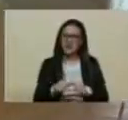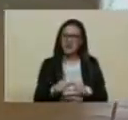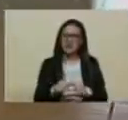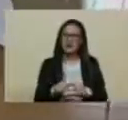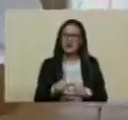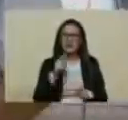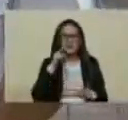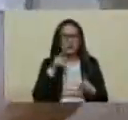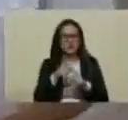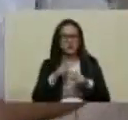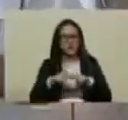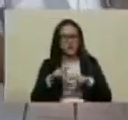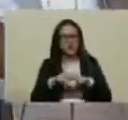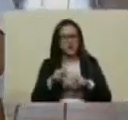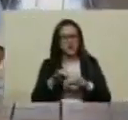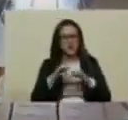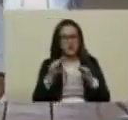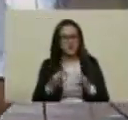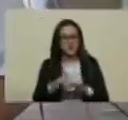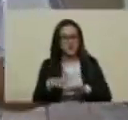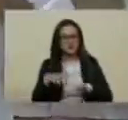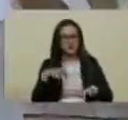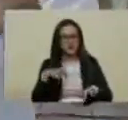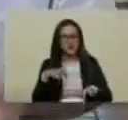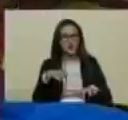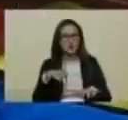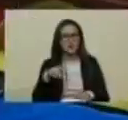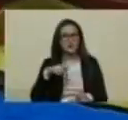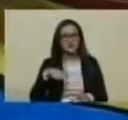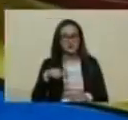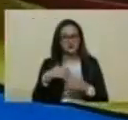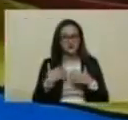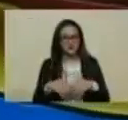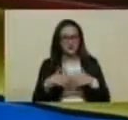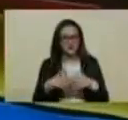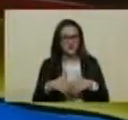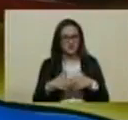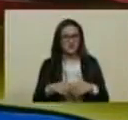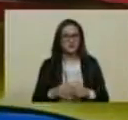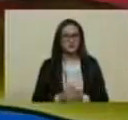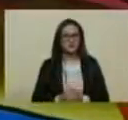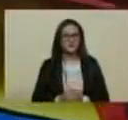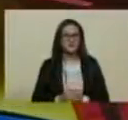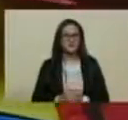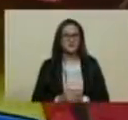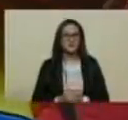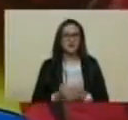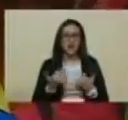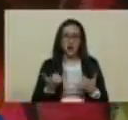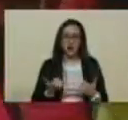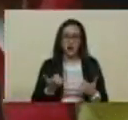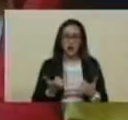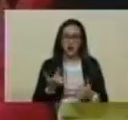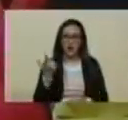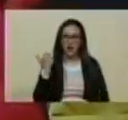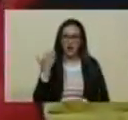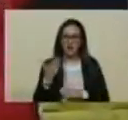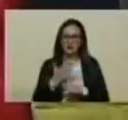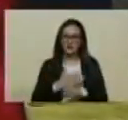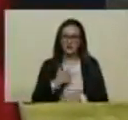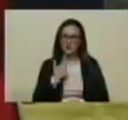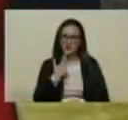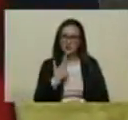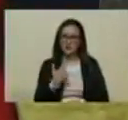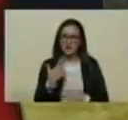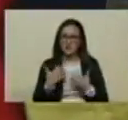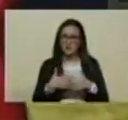estos niños, por esta familia, por esta población, por esta productividad. Y bueno, en estas tierras, como lo dije anteriormente,